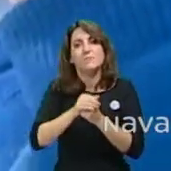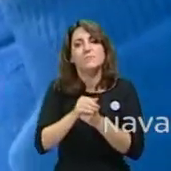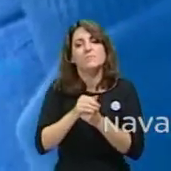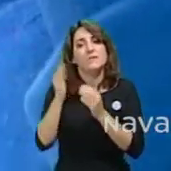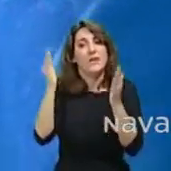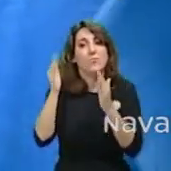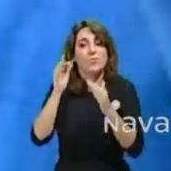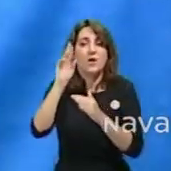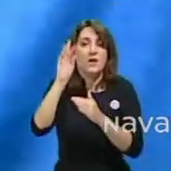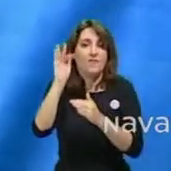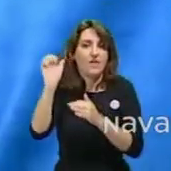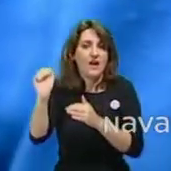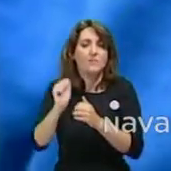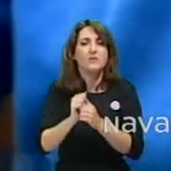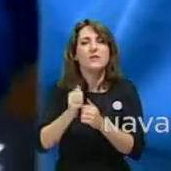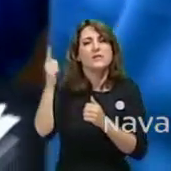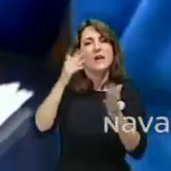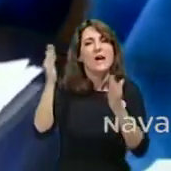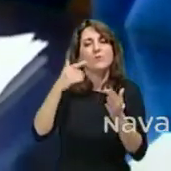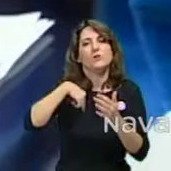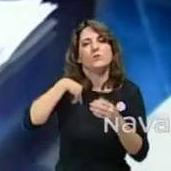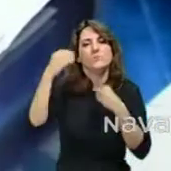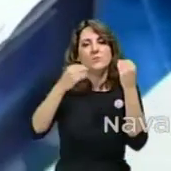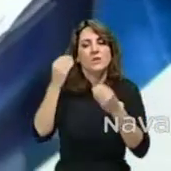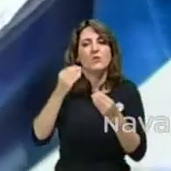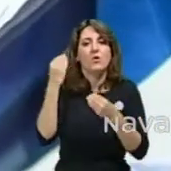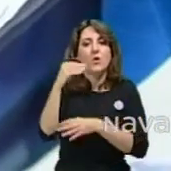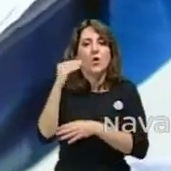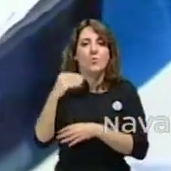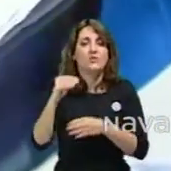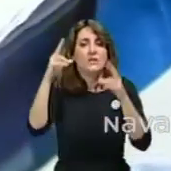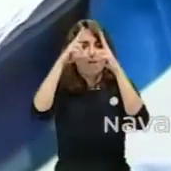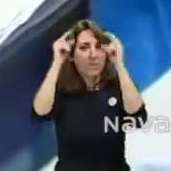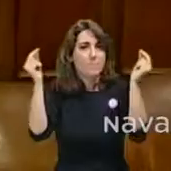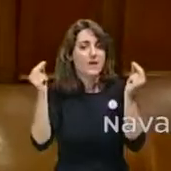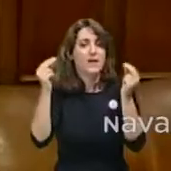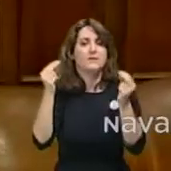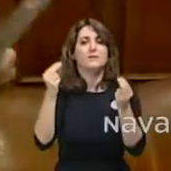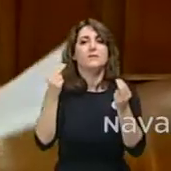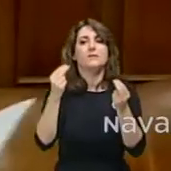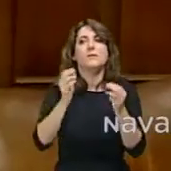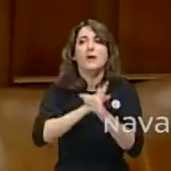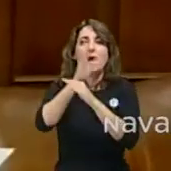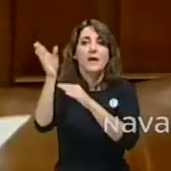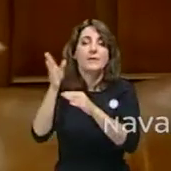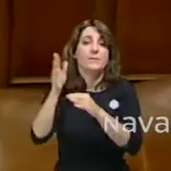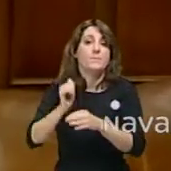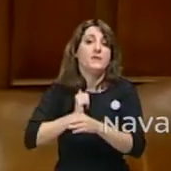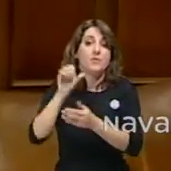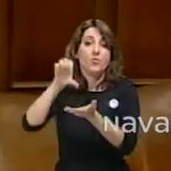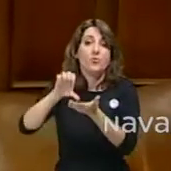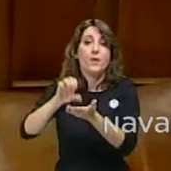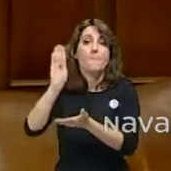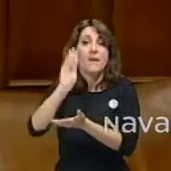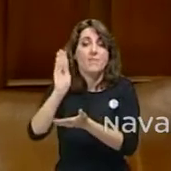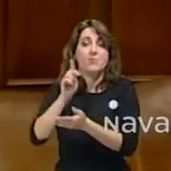jóvenes enfermeras, enfermeros y también personas que se quieren formar a Alemania, precisamente a Paderborn. Allí lo solemos